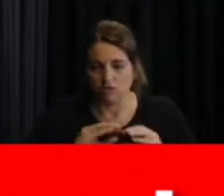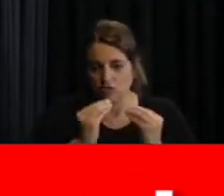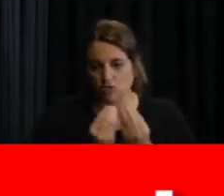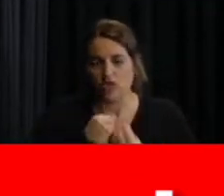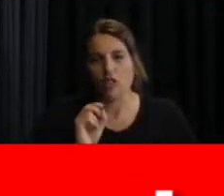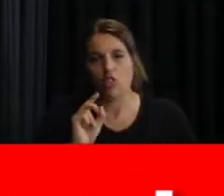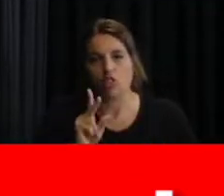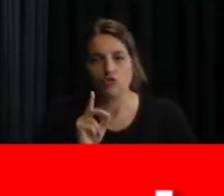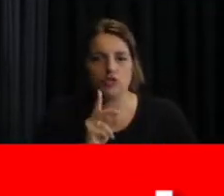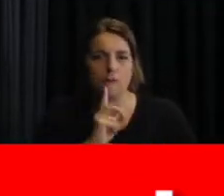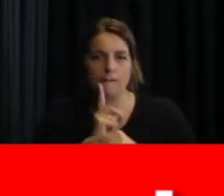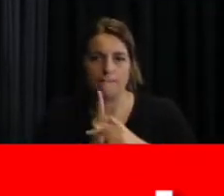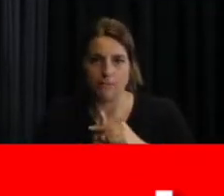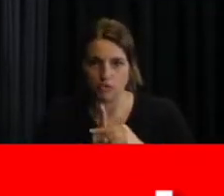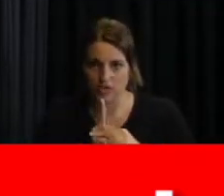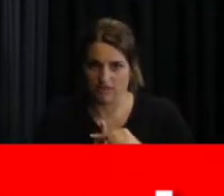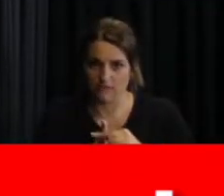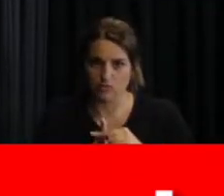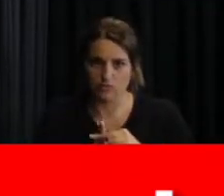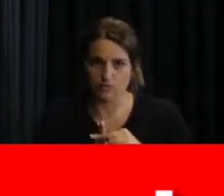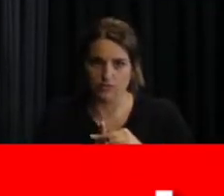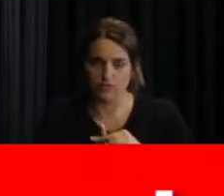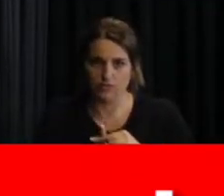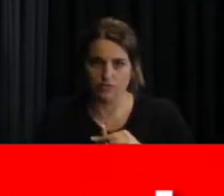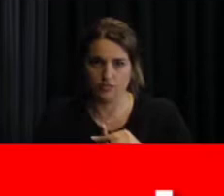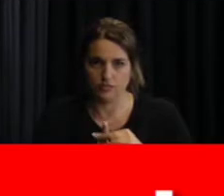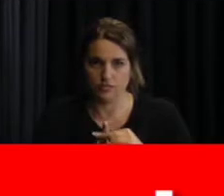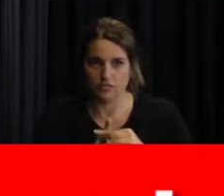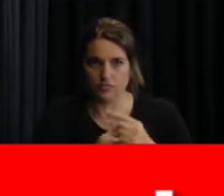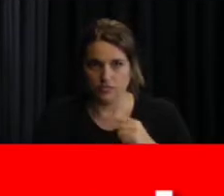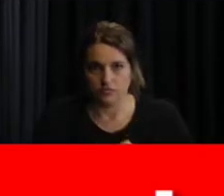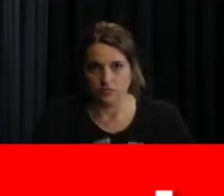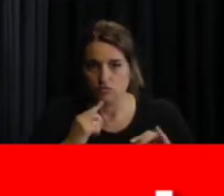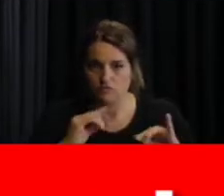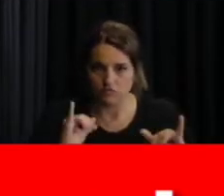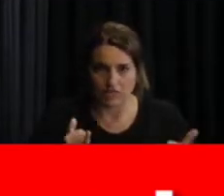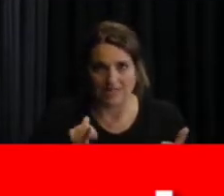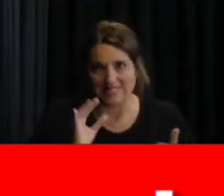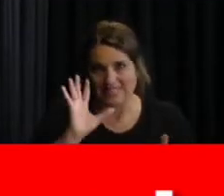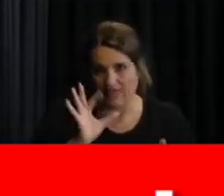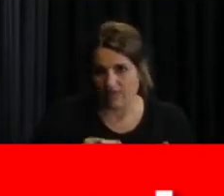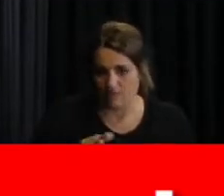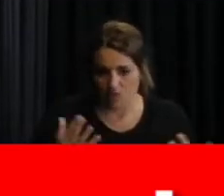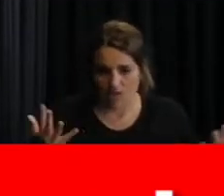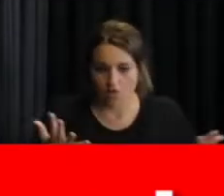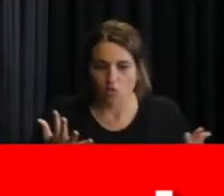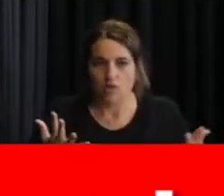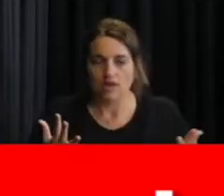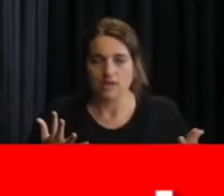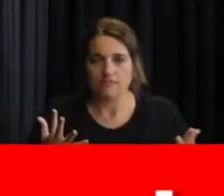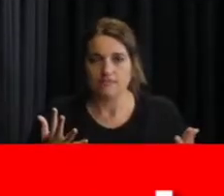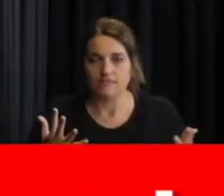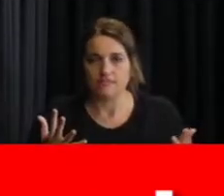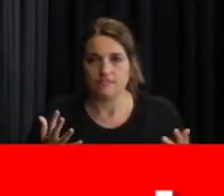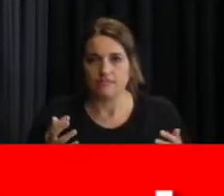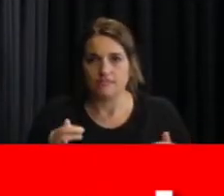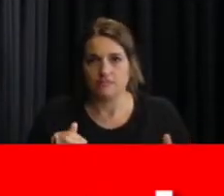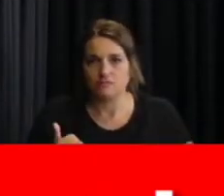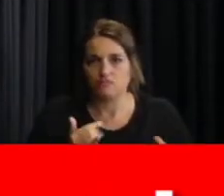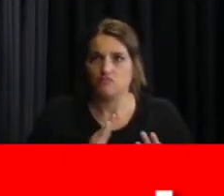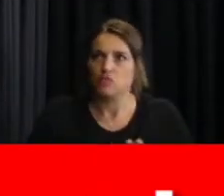de estos seiscientos seis casos totales 216 son casos activos y 375 son casos